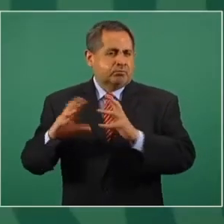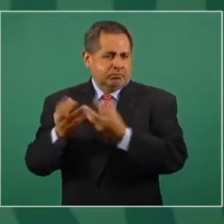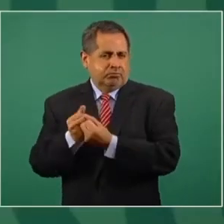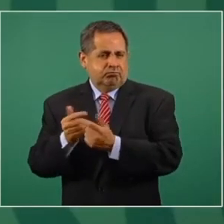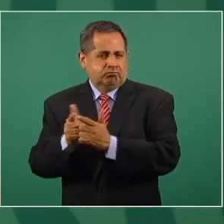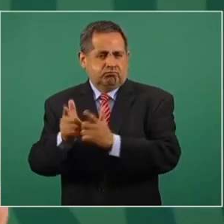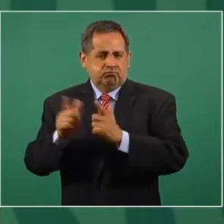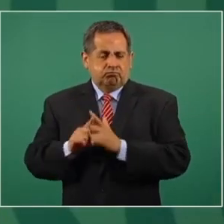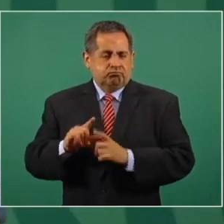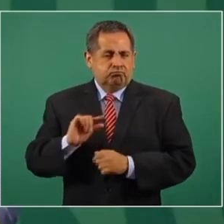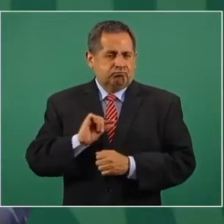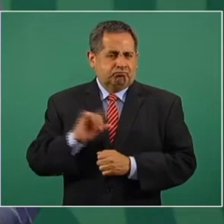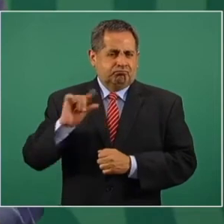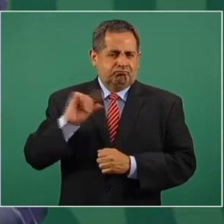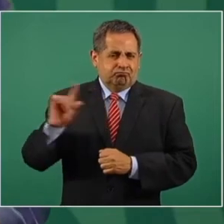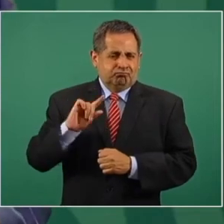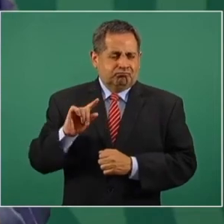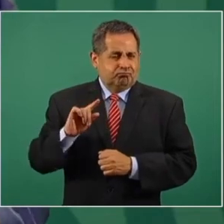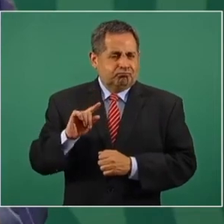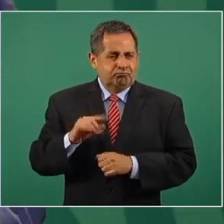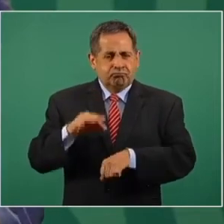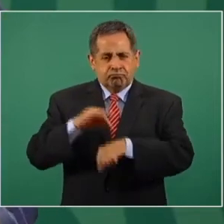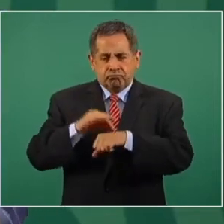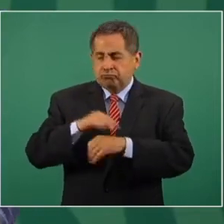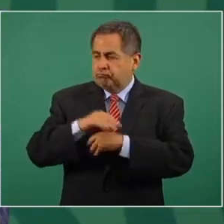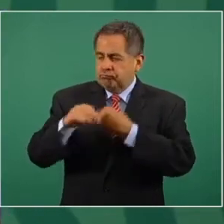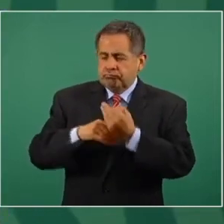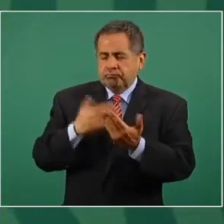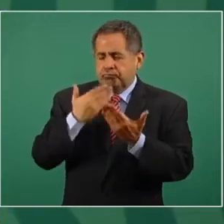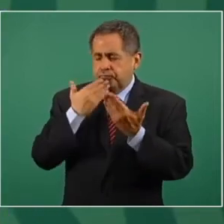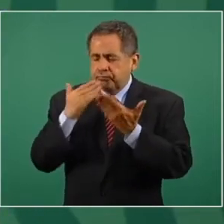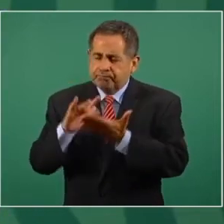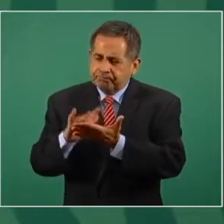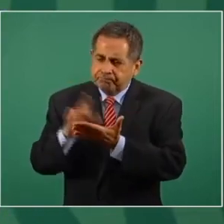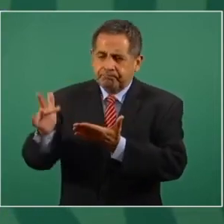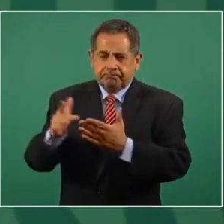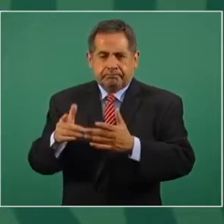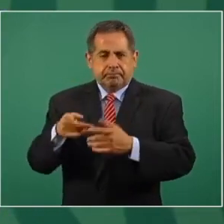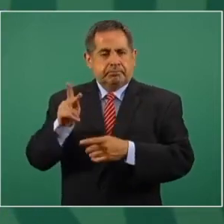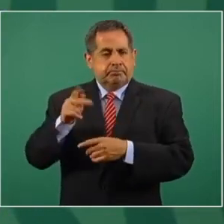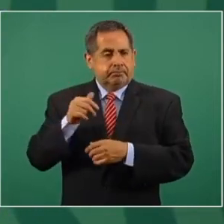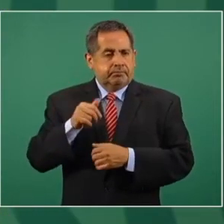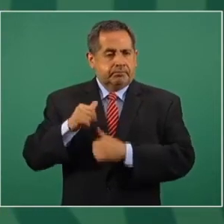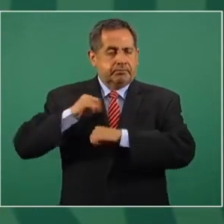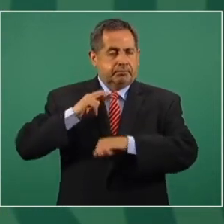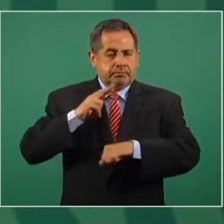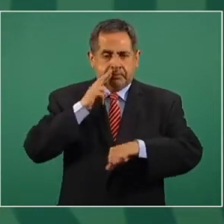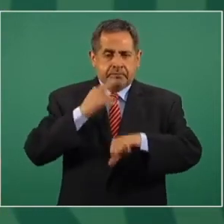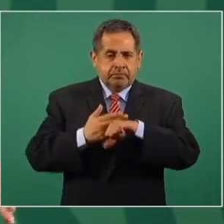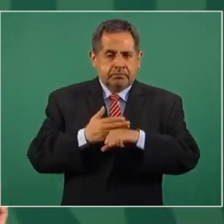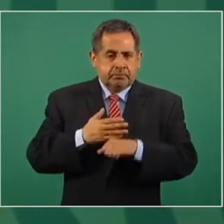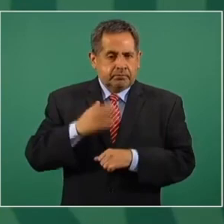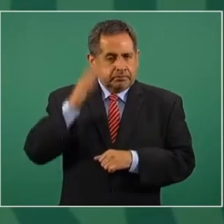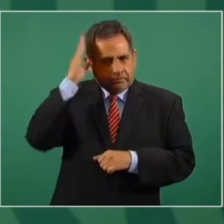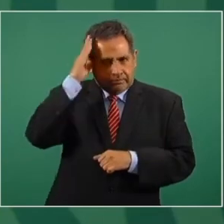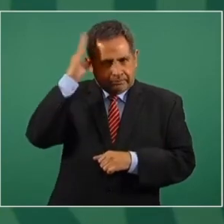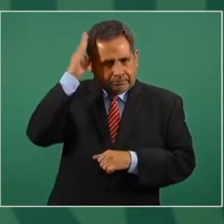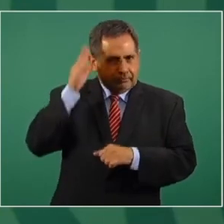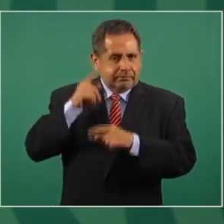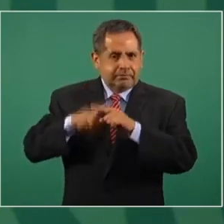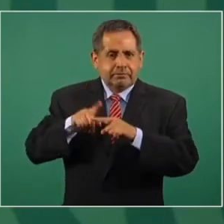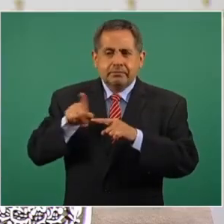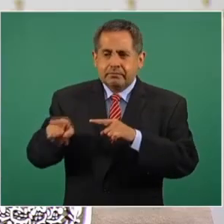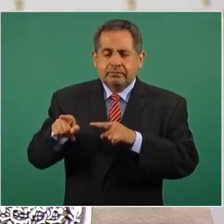de médicos a los que les agradezco mucho, pero él fue el coordinador de este equipo,